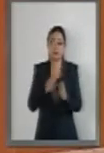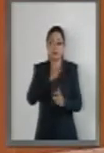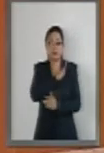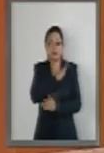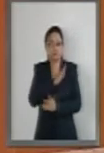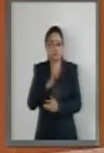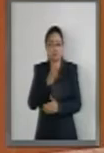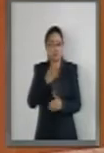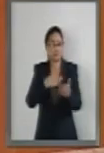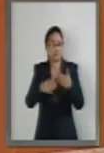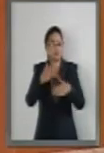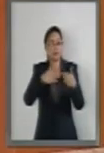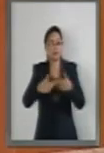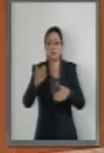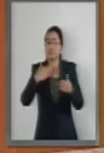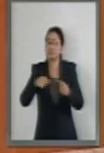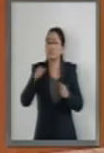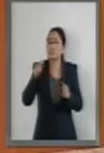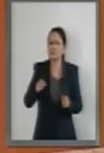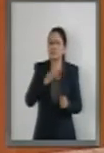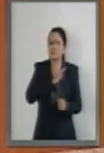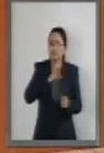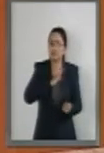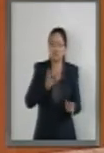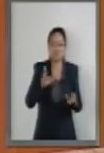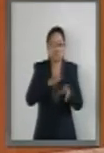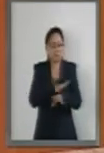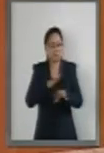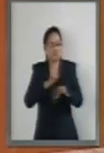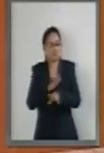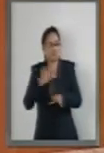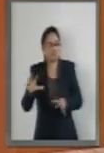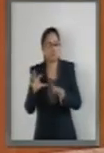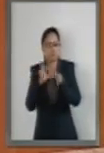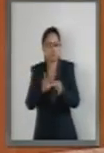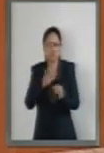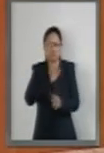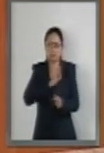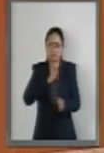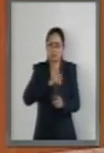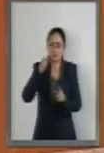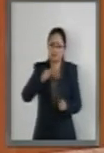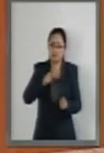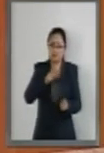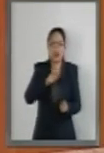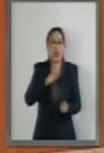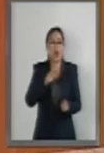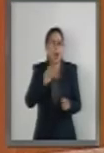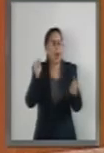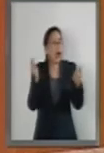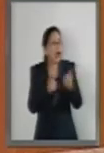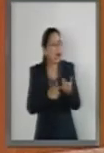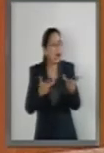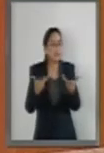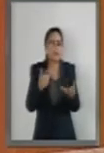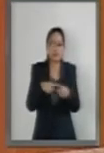la evolución, la capacidad de adaptación y la flexibilidad para responder a las